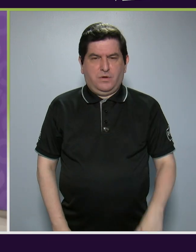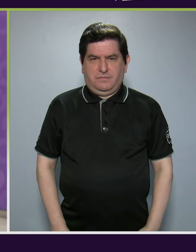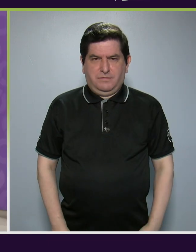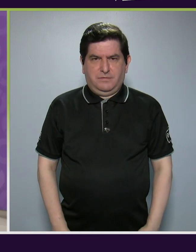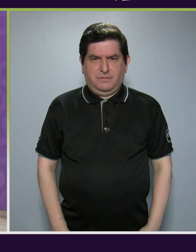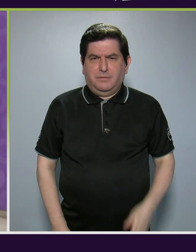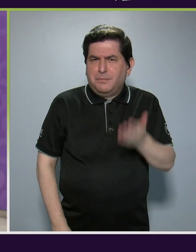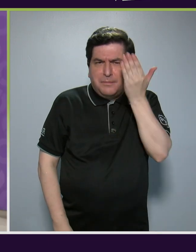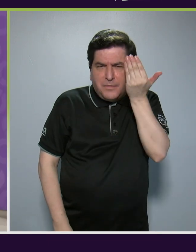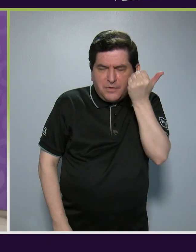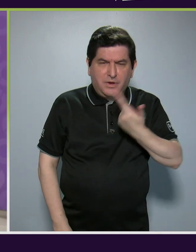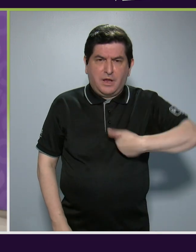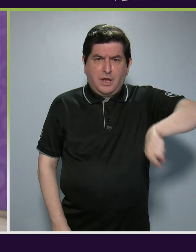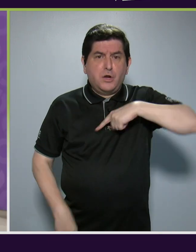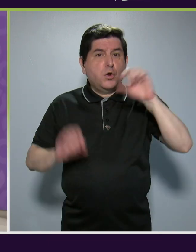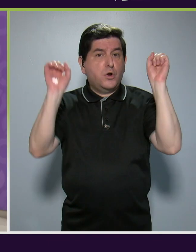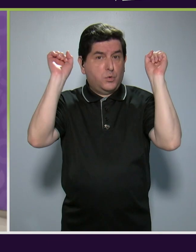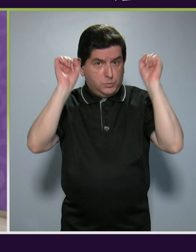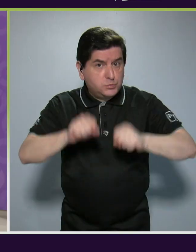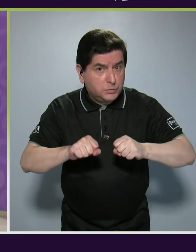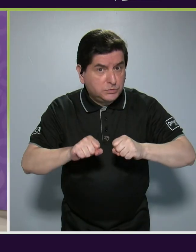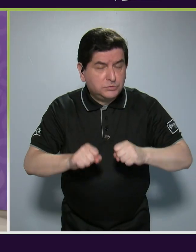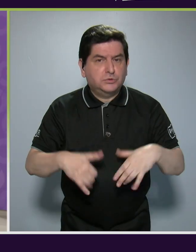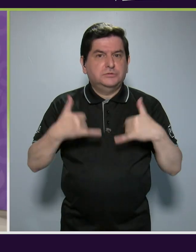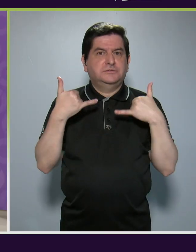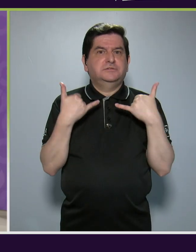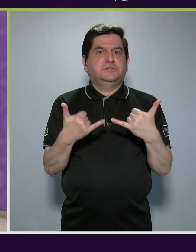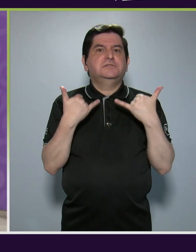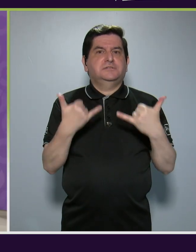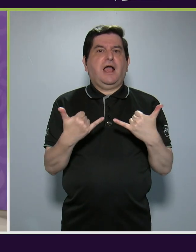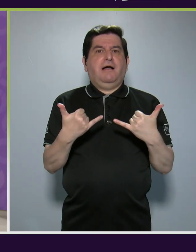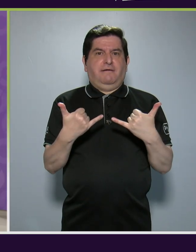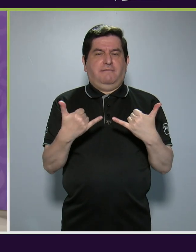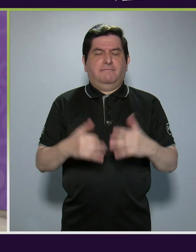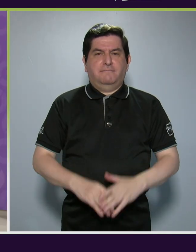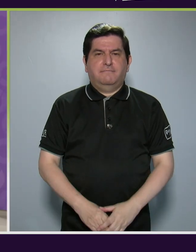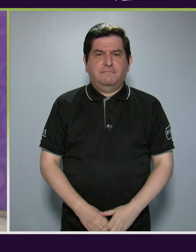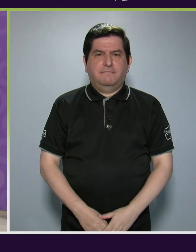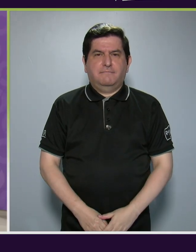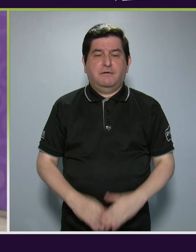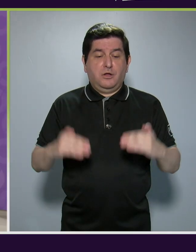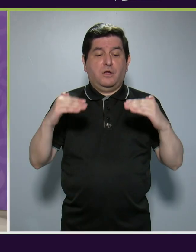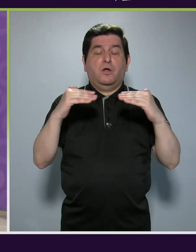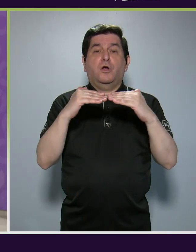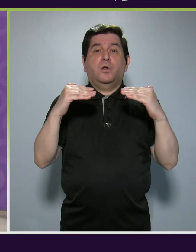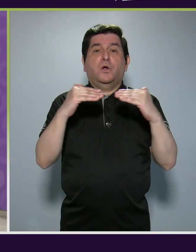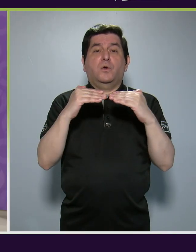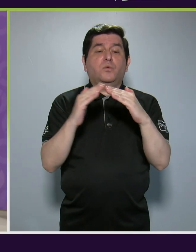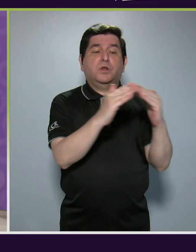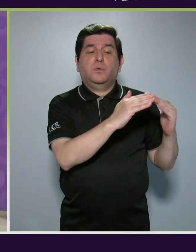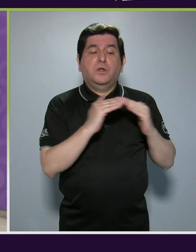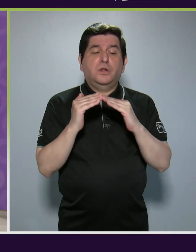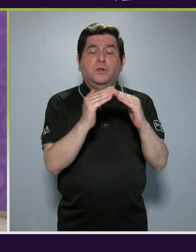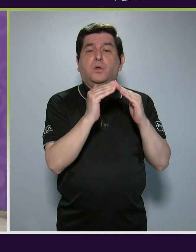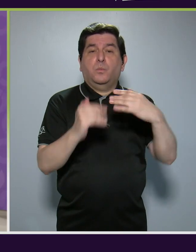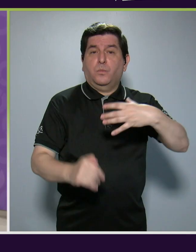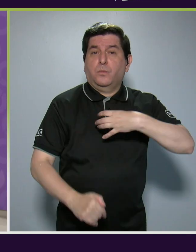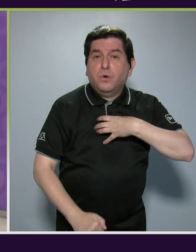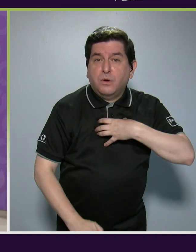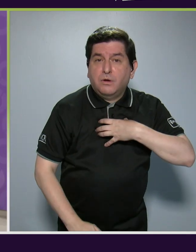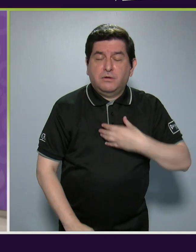que cómo podemos nosotros ya, obviamente, a un nivel más comunitario,